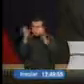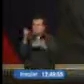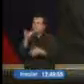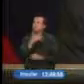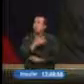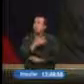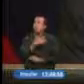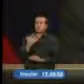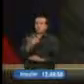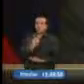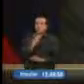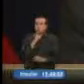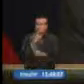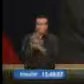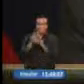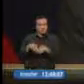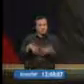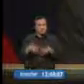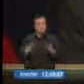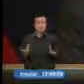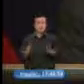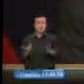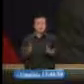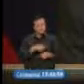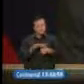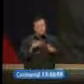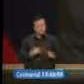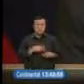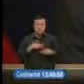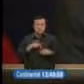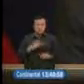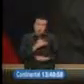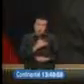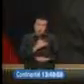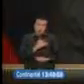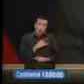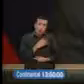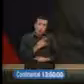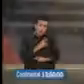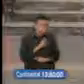Yo estoy dispuesto a aceptarla de todo corazón. ¿Dolerá? Dolerá, sí.